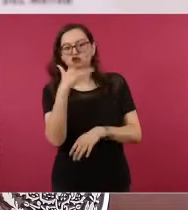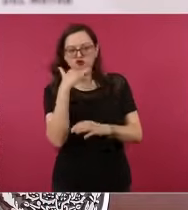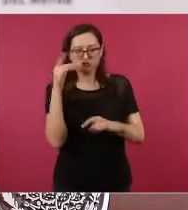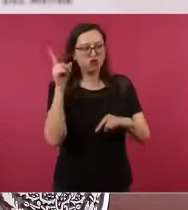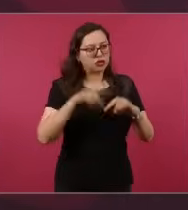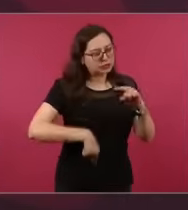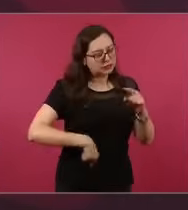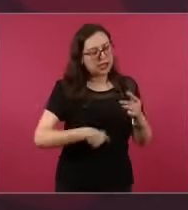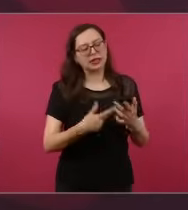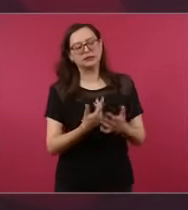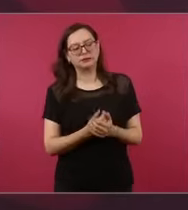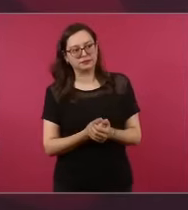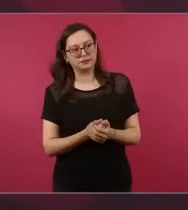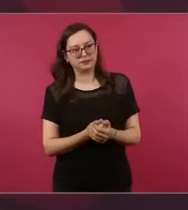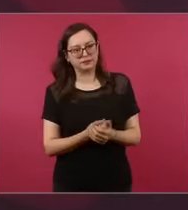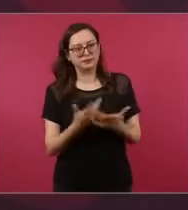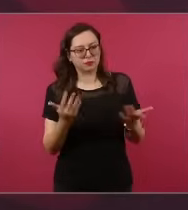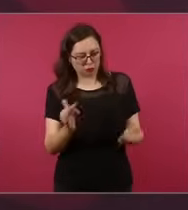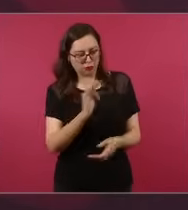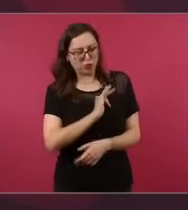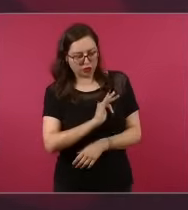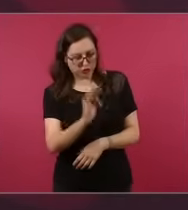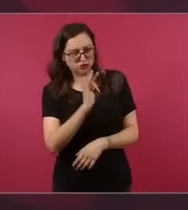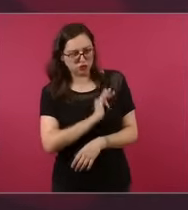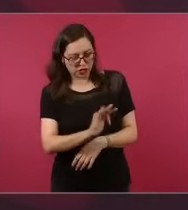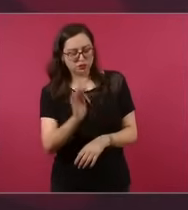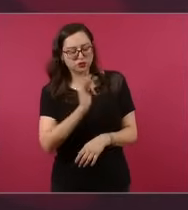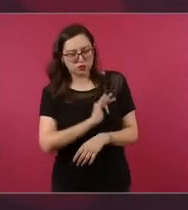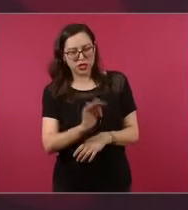corrupción, lo podemos lograr